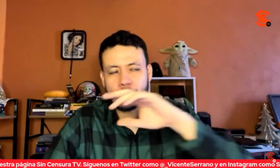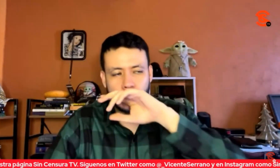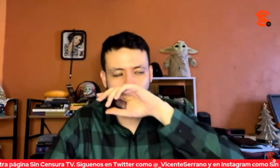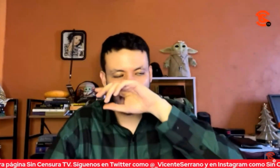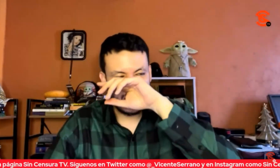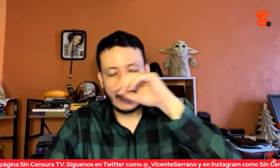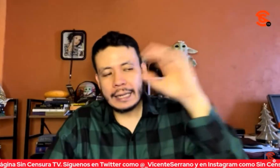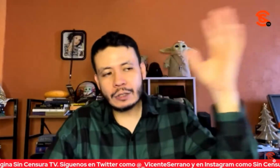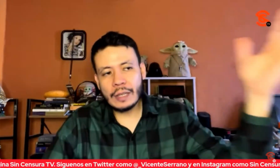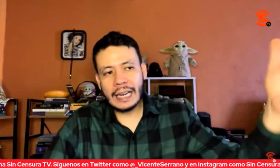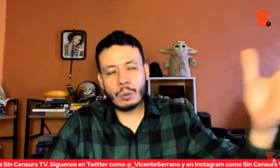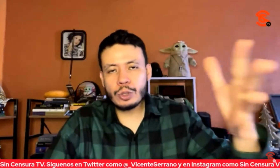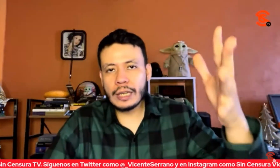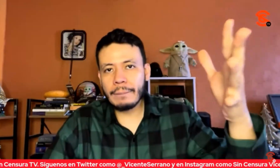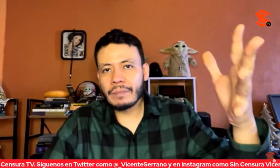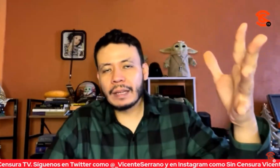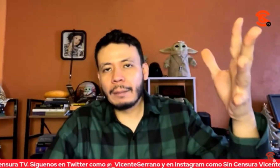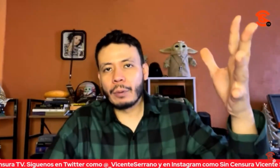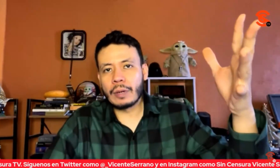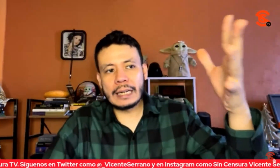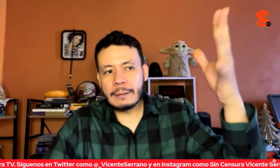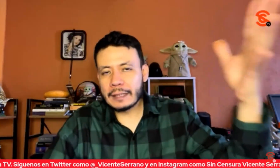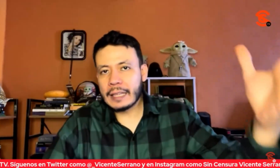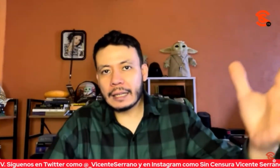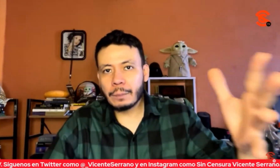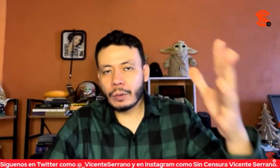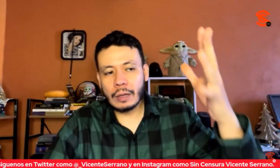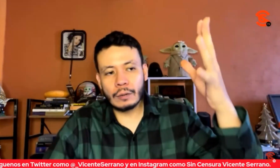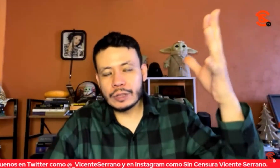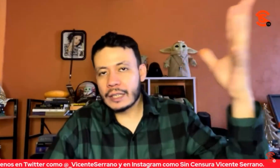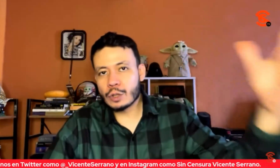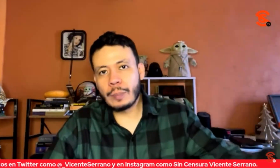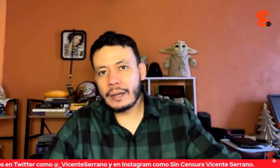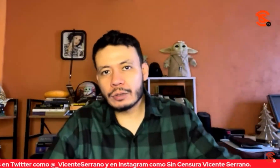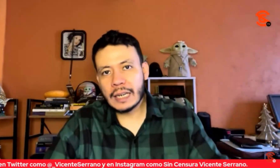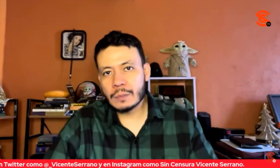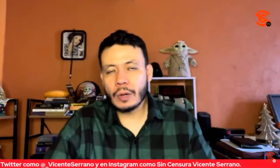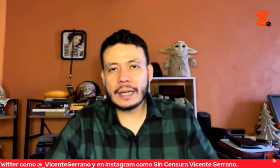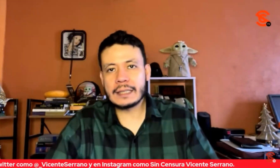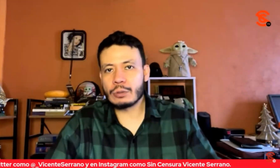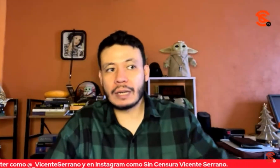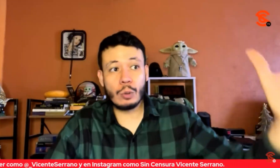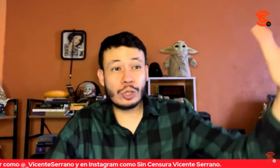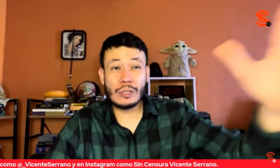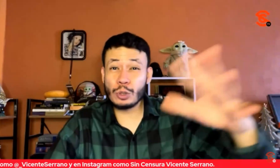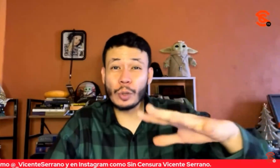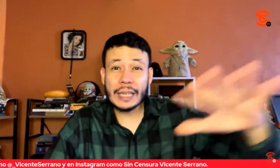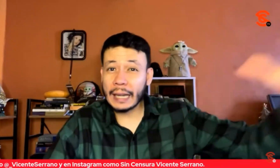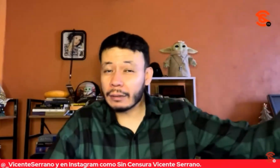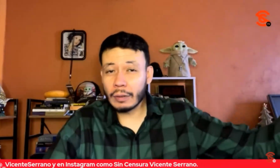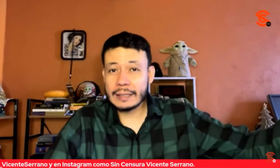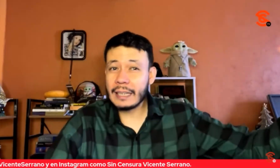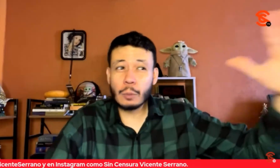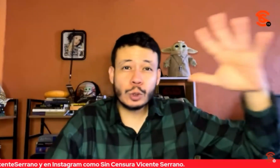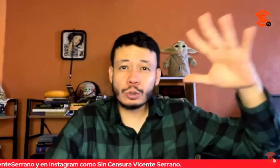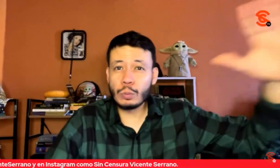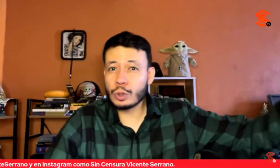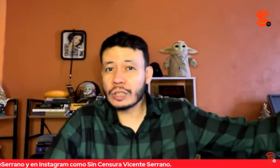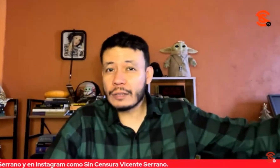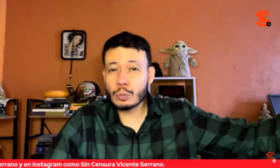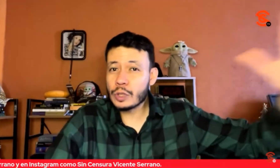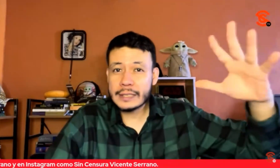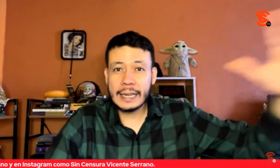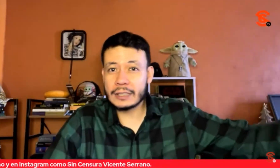en 2018. Esto de la lucha por la libertad, por los derechos plenos de las mujeres es una lucha histórica, ¿no? Que tiene